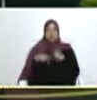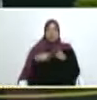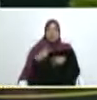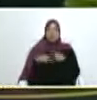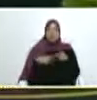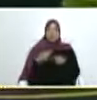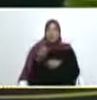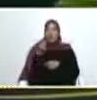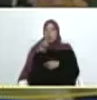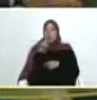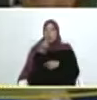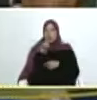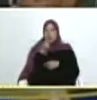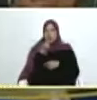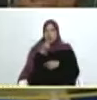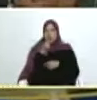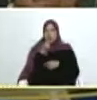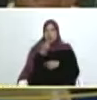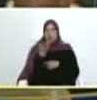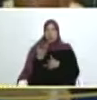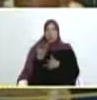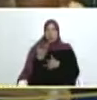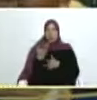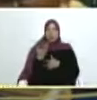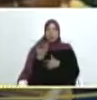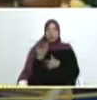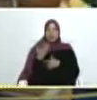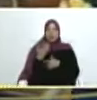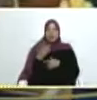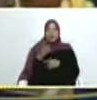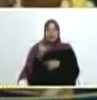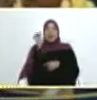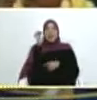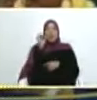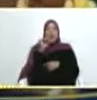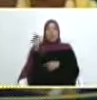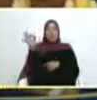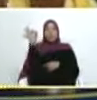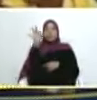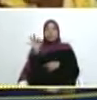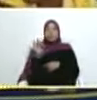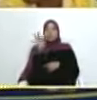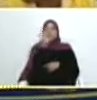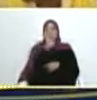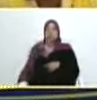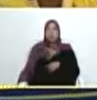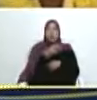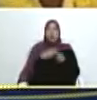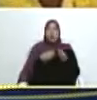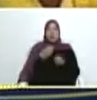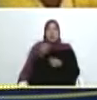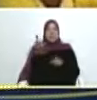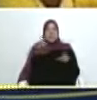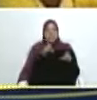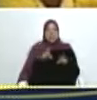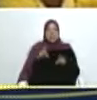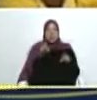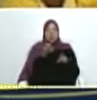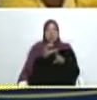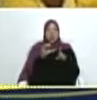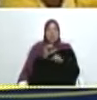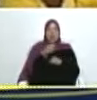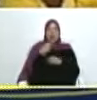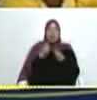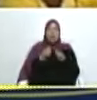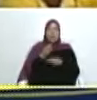de los alimentos. Ahí hemos hablado mucho de los ecofertilizantes. Es una forma de cuidar también el ambiente. Y